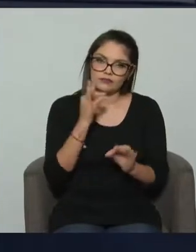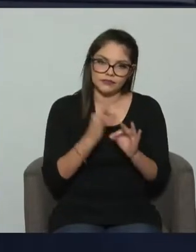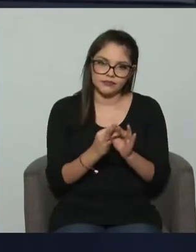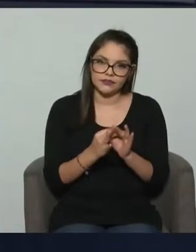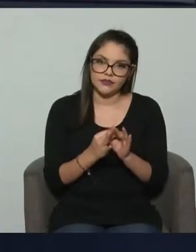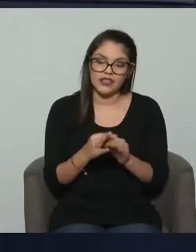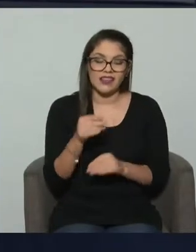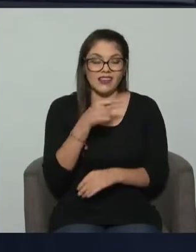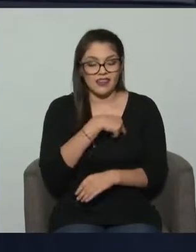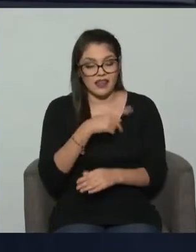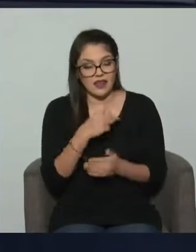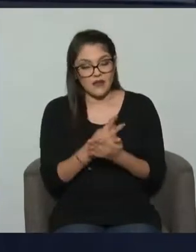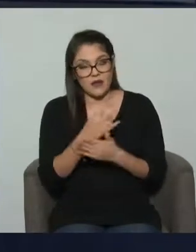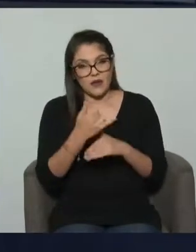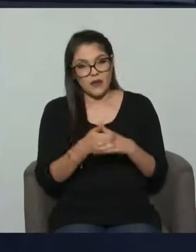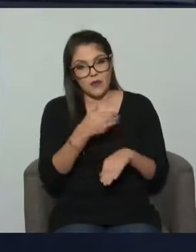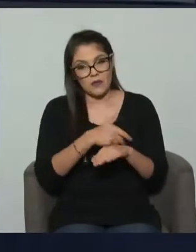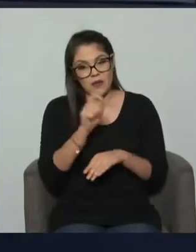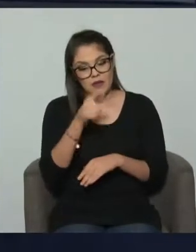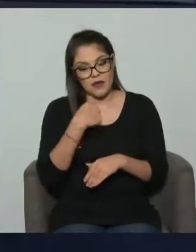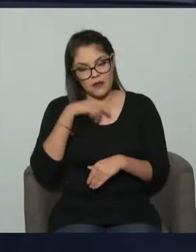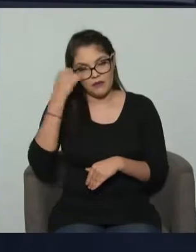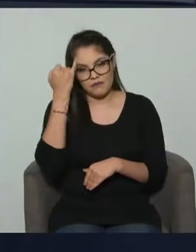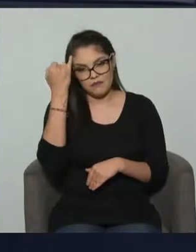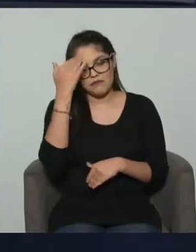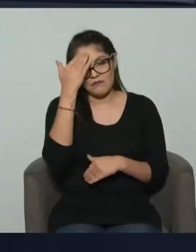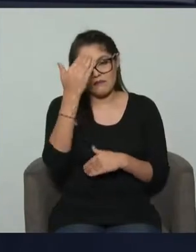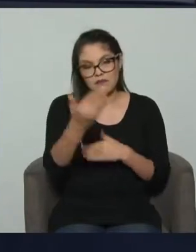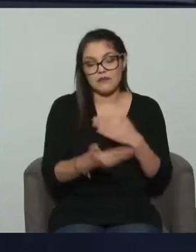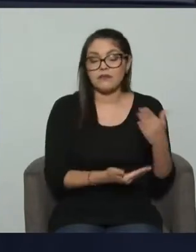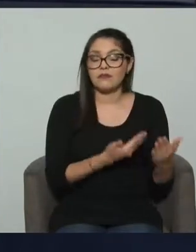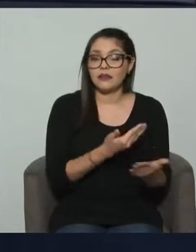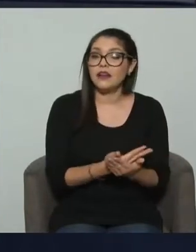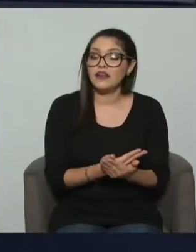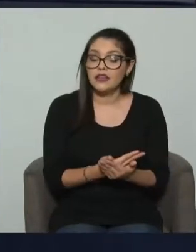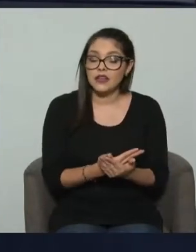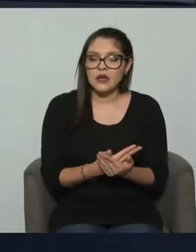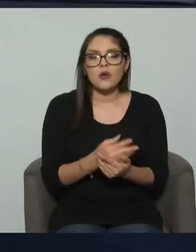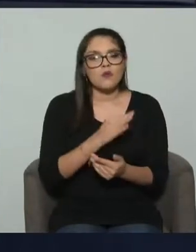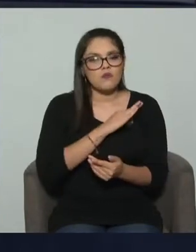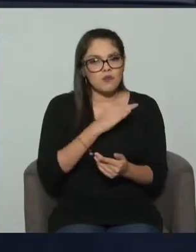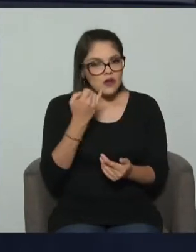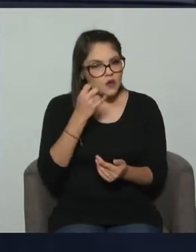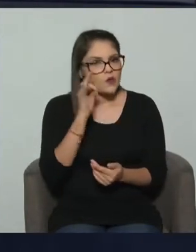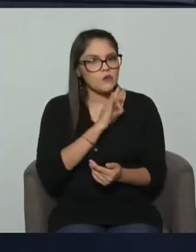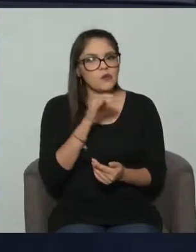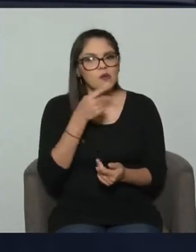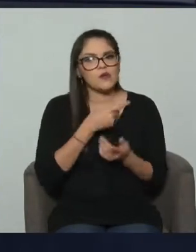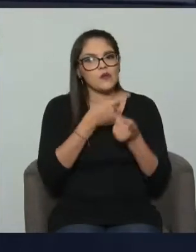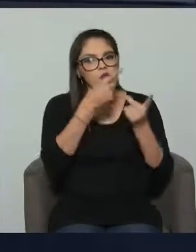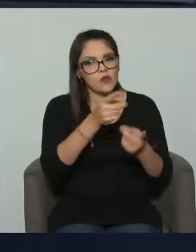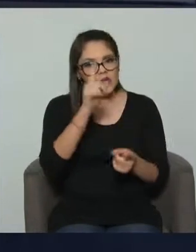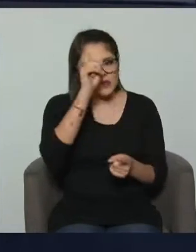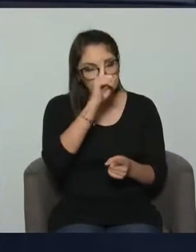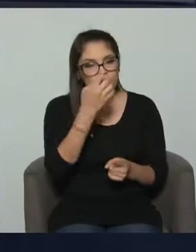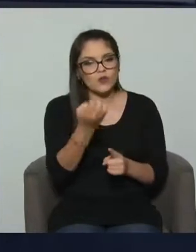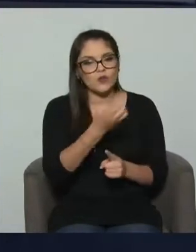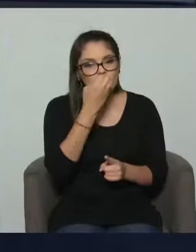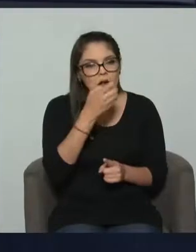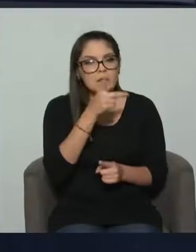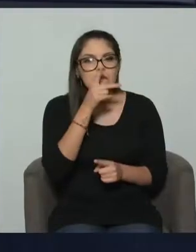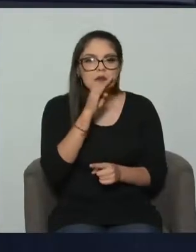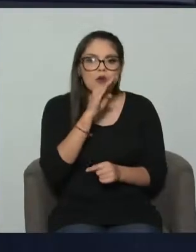esta urgencia, este proyecto 26, nos va a permitir justo intervenir y poder dar recomendaciones a las escuelas y a los padres de familia para tener